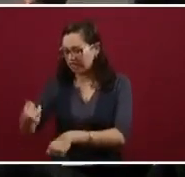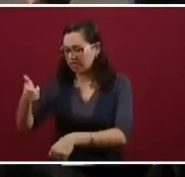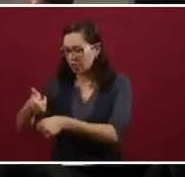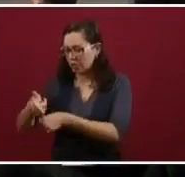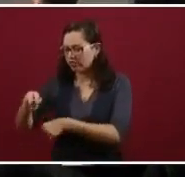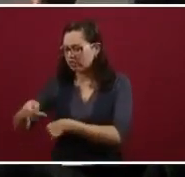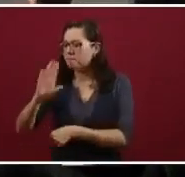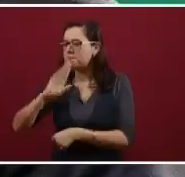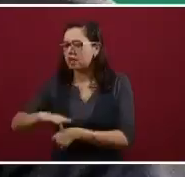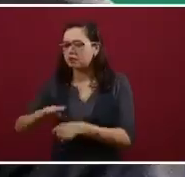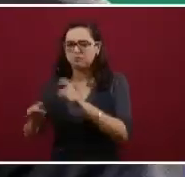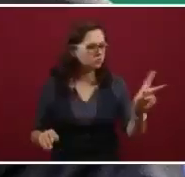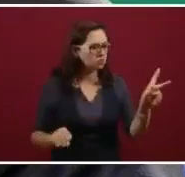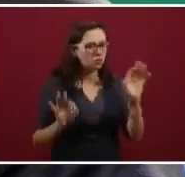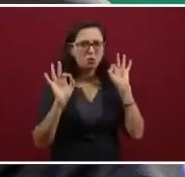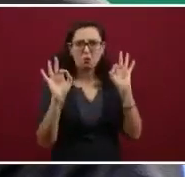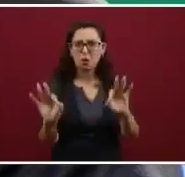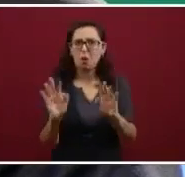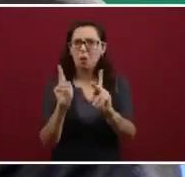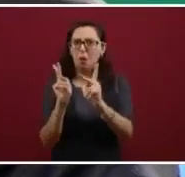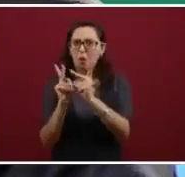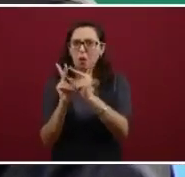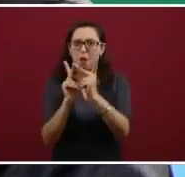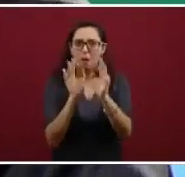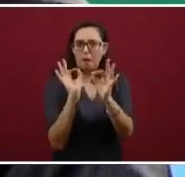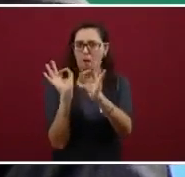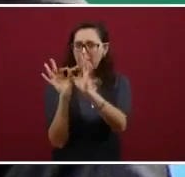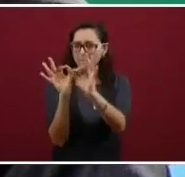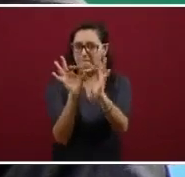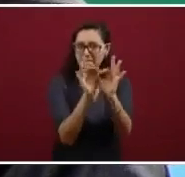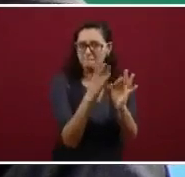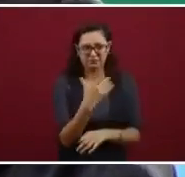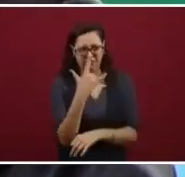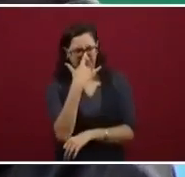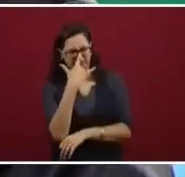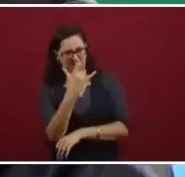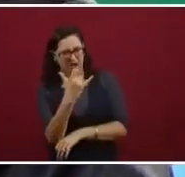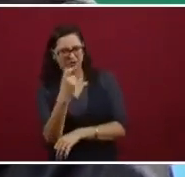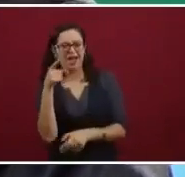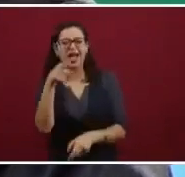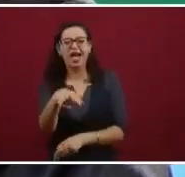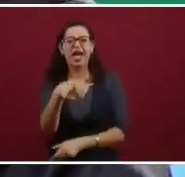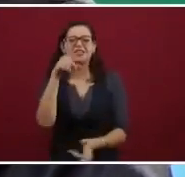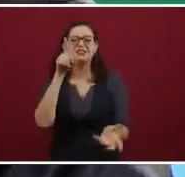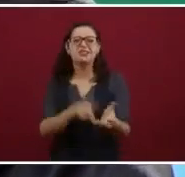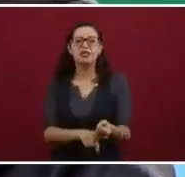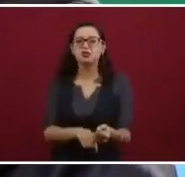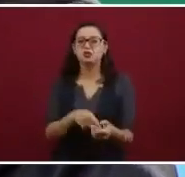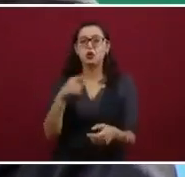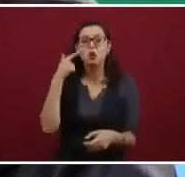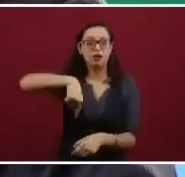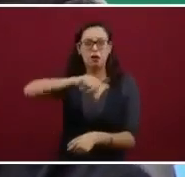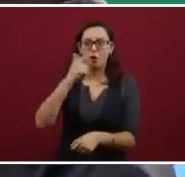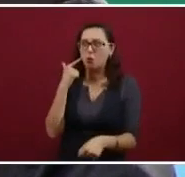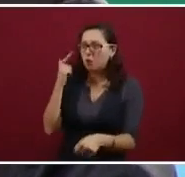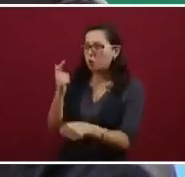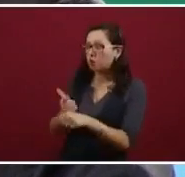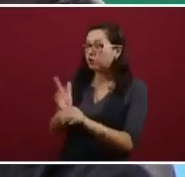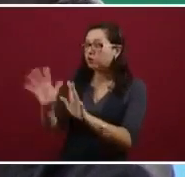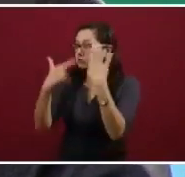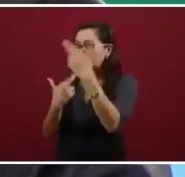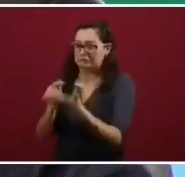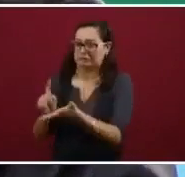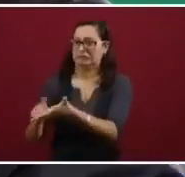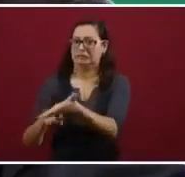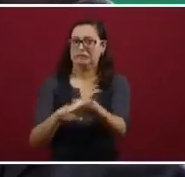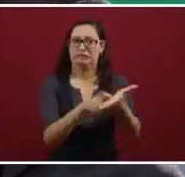nos han estado engañando a los mexicanos, no todas las gasolineras, pero sí cerca de un 8% de las gasolineras, y vamos a